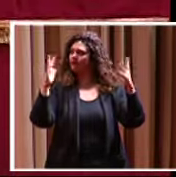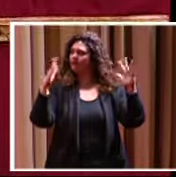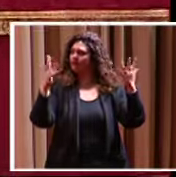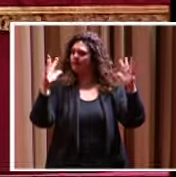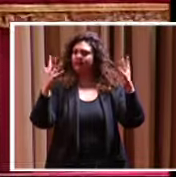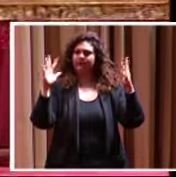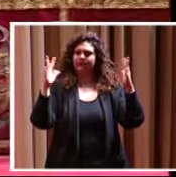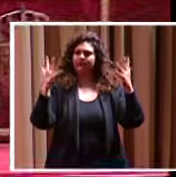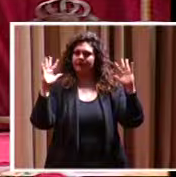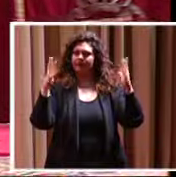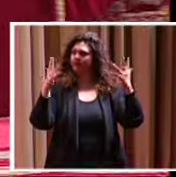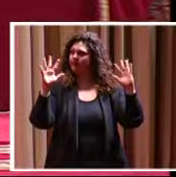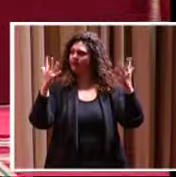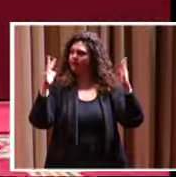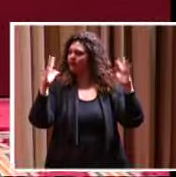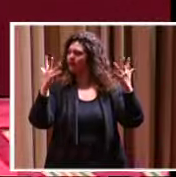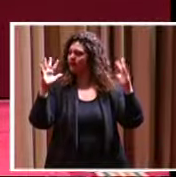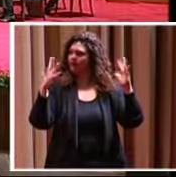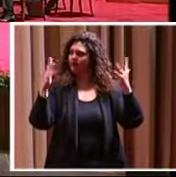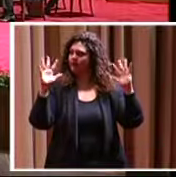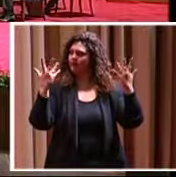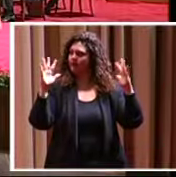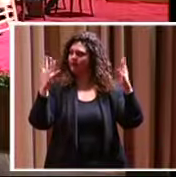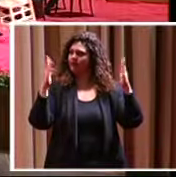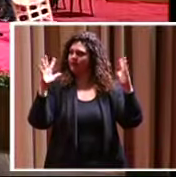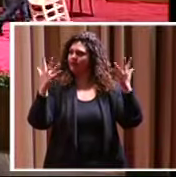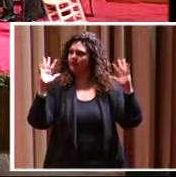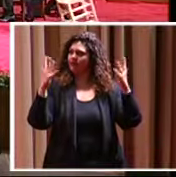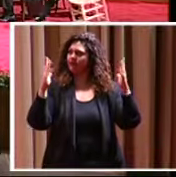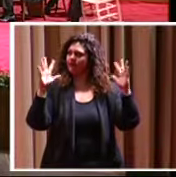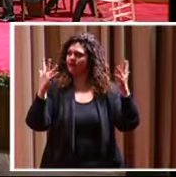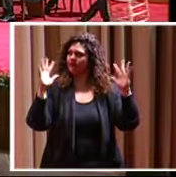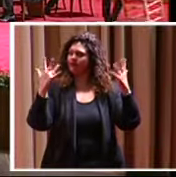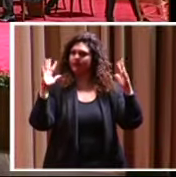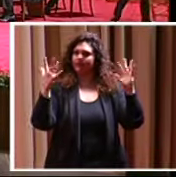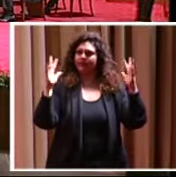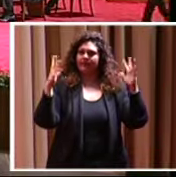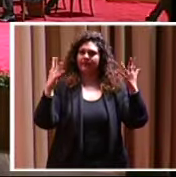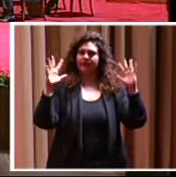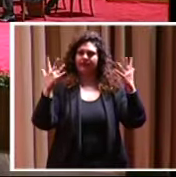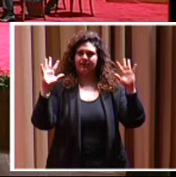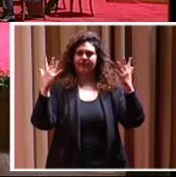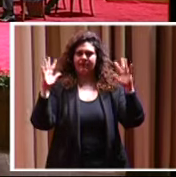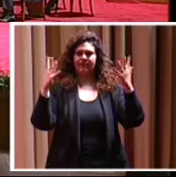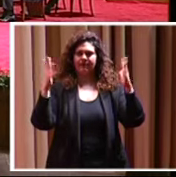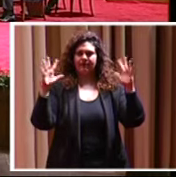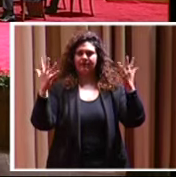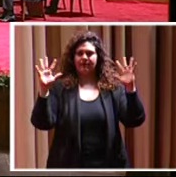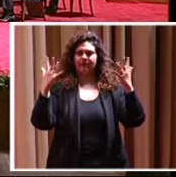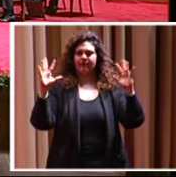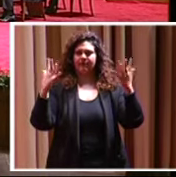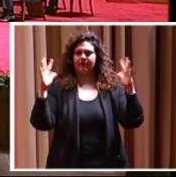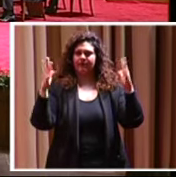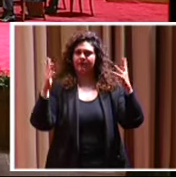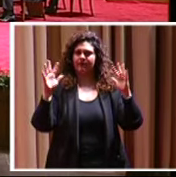de hoy, pasa a ser una de esas hijas ilustres de la tierra. Decíamos anteriormente que iba a estar acompañada a la guitarra, porque así se